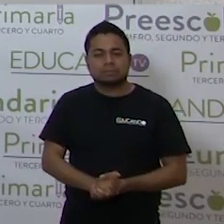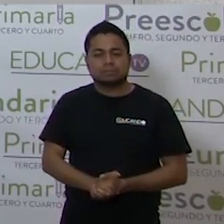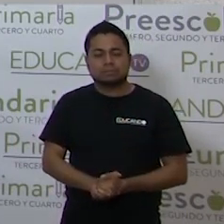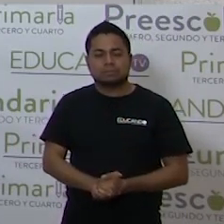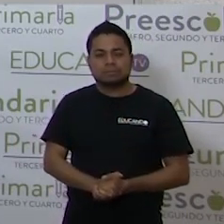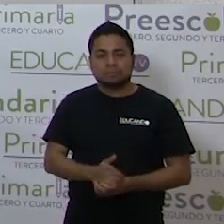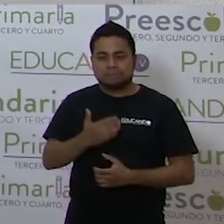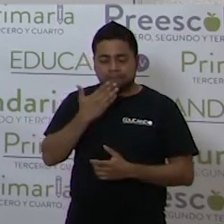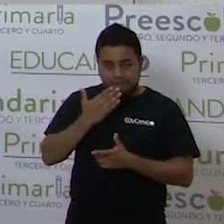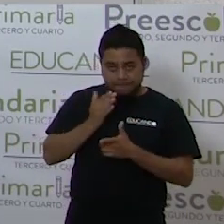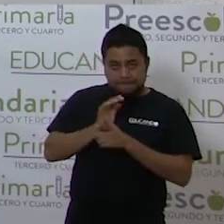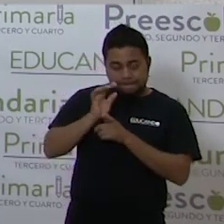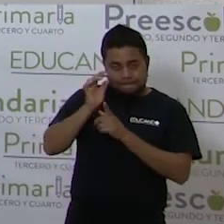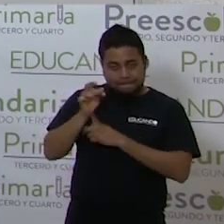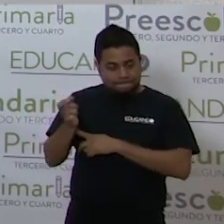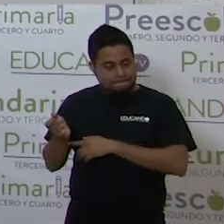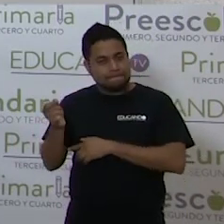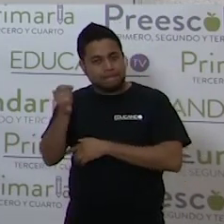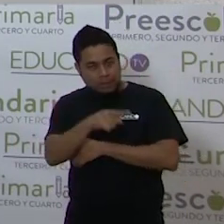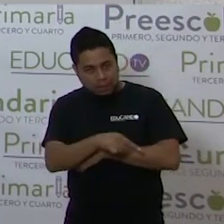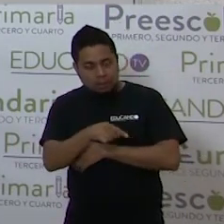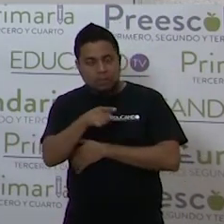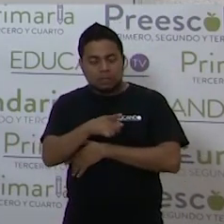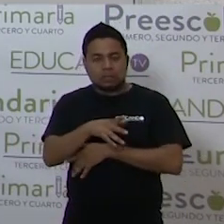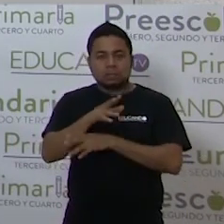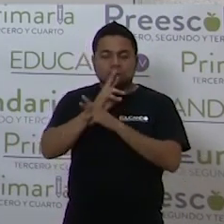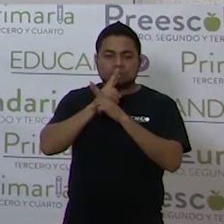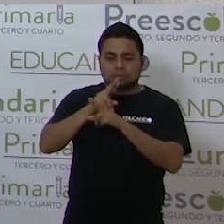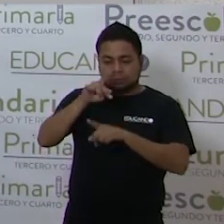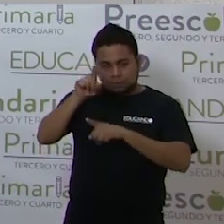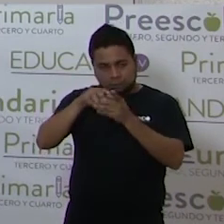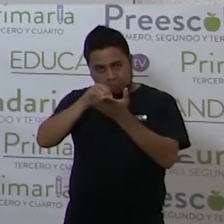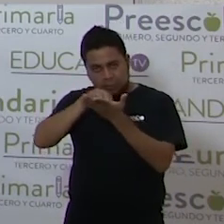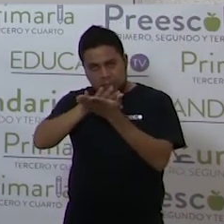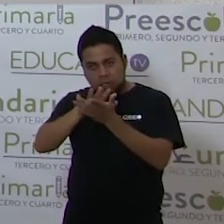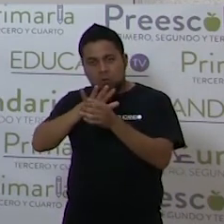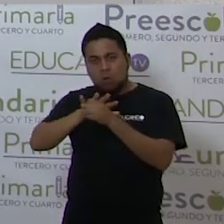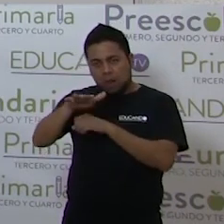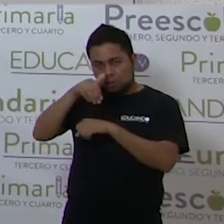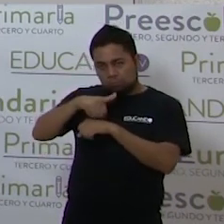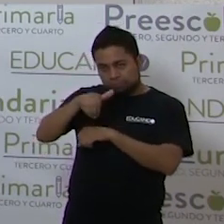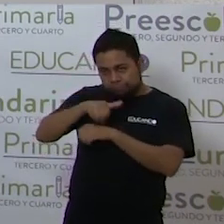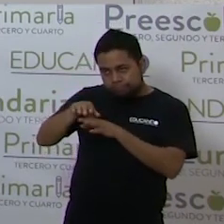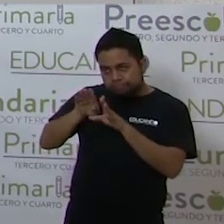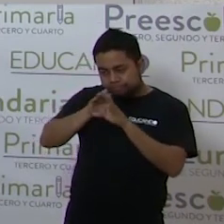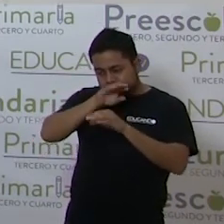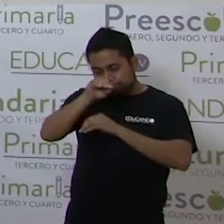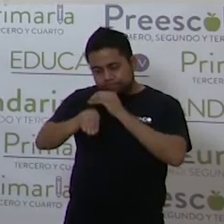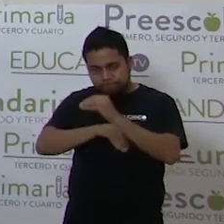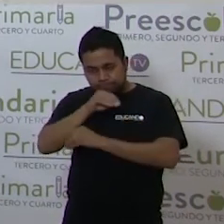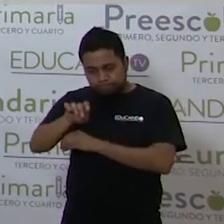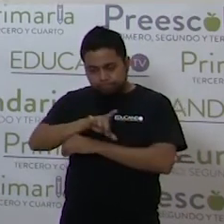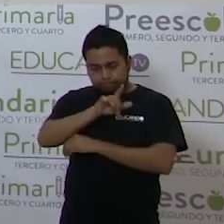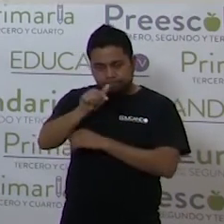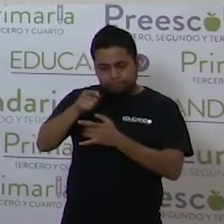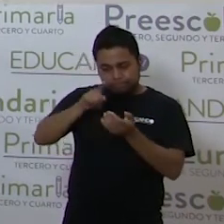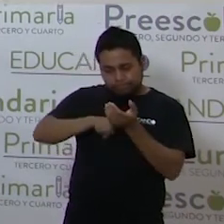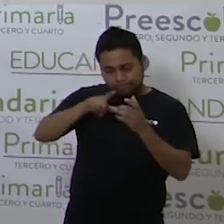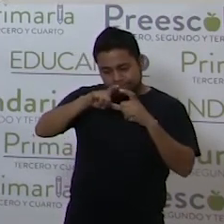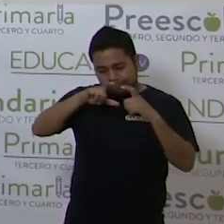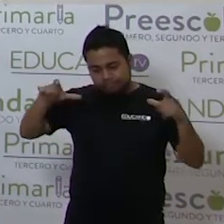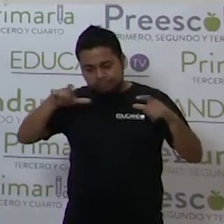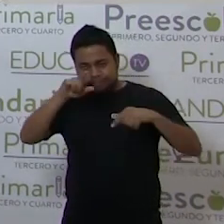lo mismo vamos a determinar según los datos de este problema como los colocamos y sustituimos en la ecuación